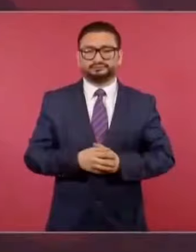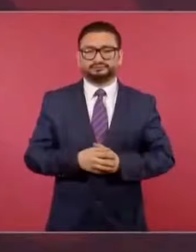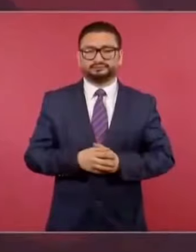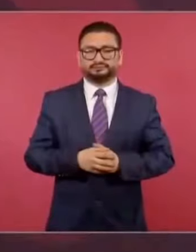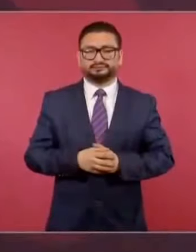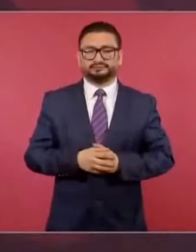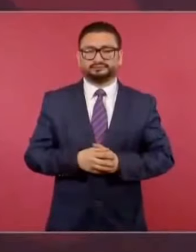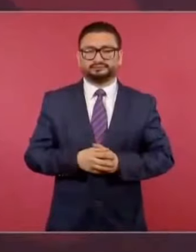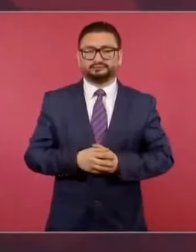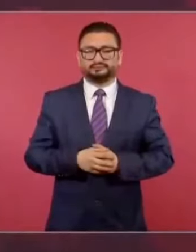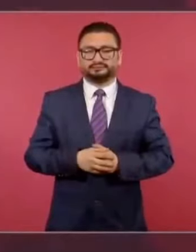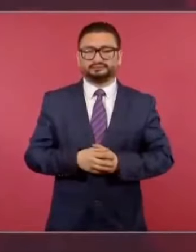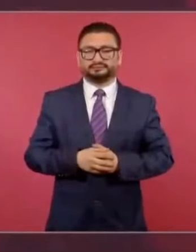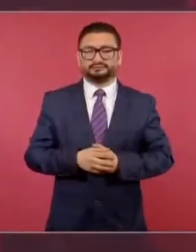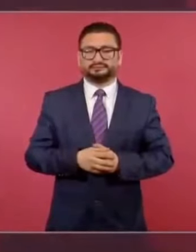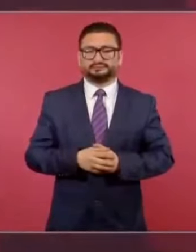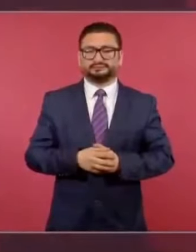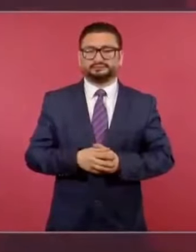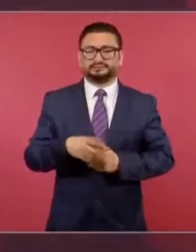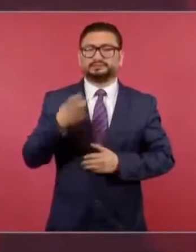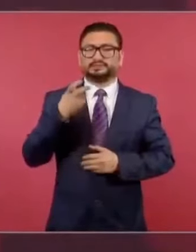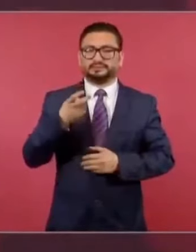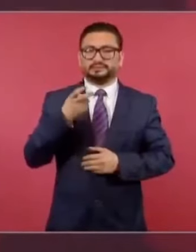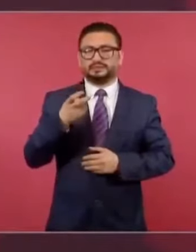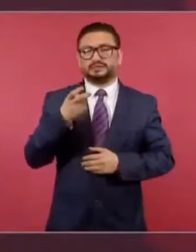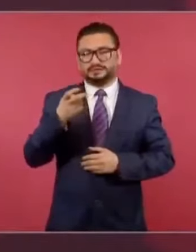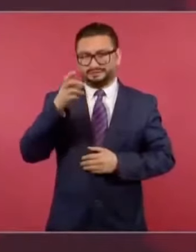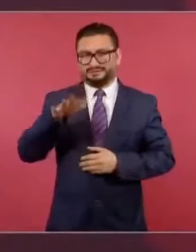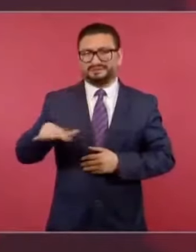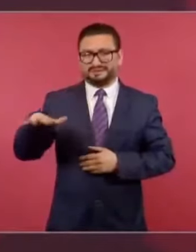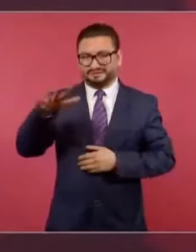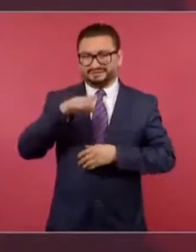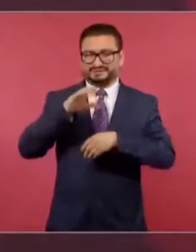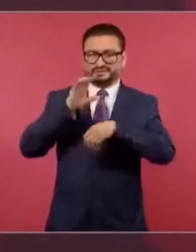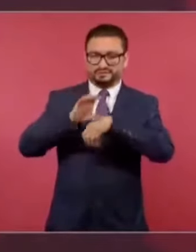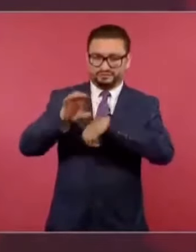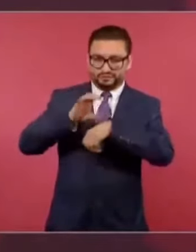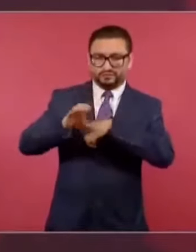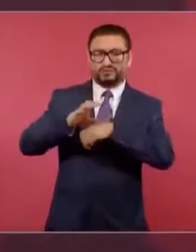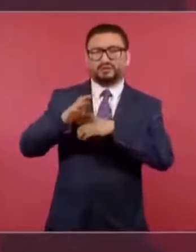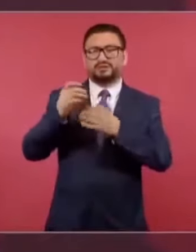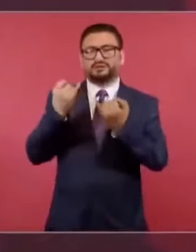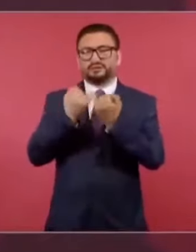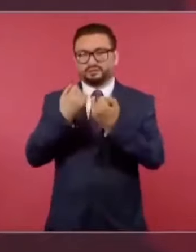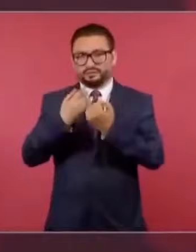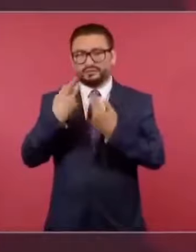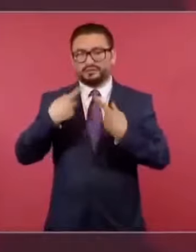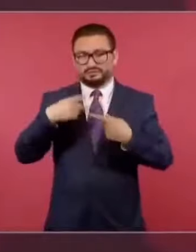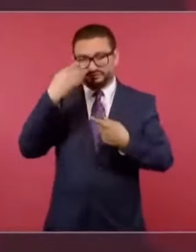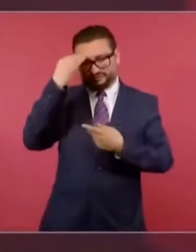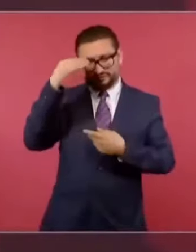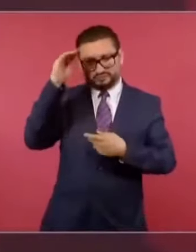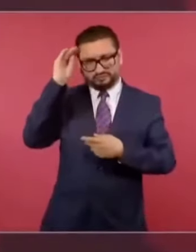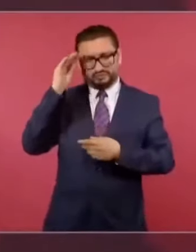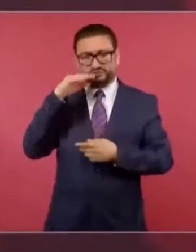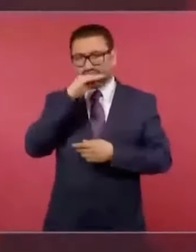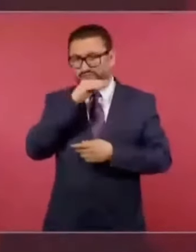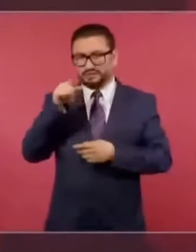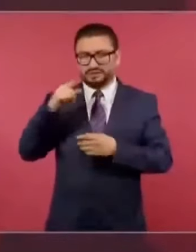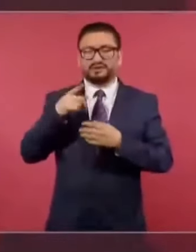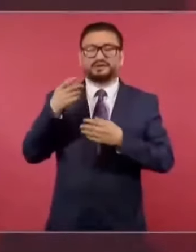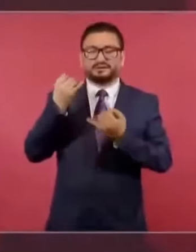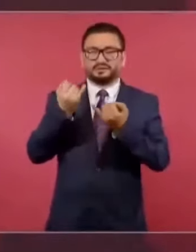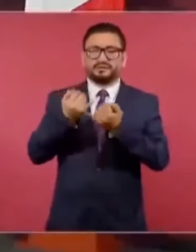e ahí se están colombianos están cubanos que también están luchando por la independencia de Cuba ahí llega